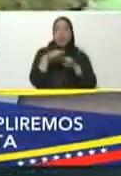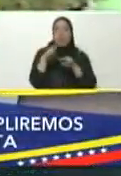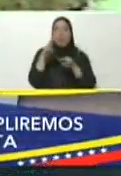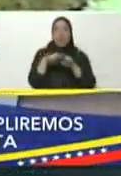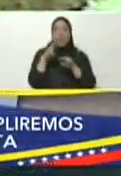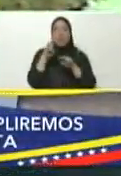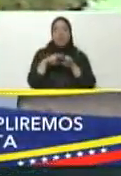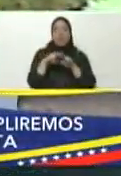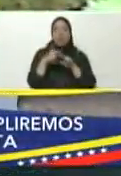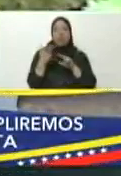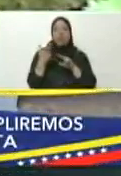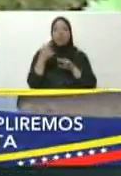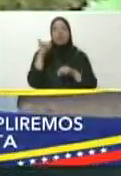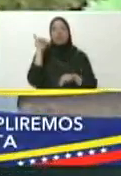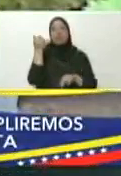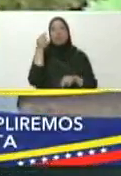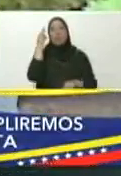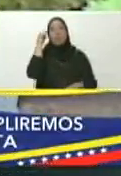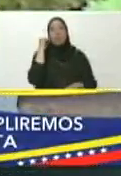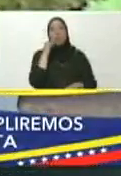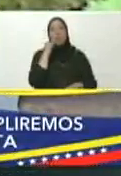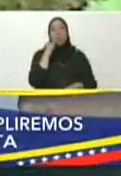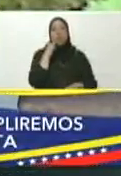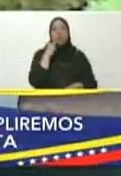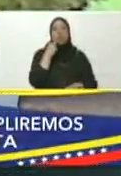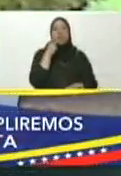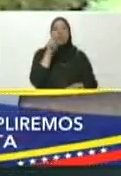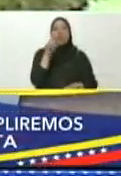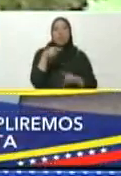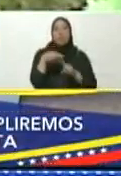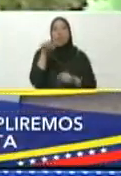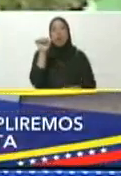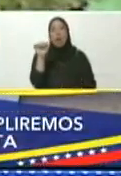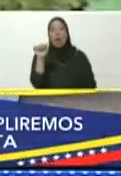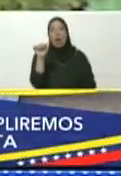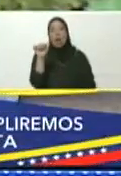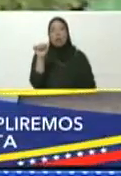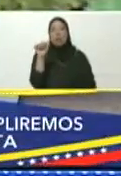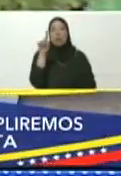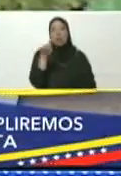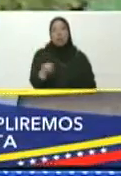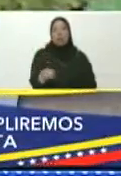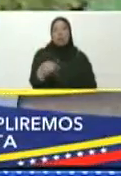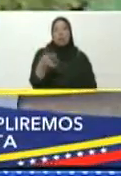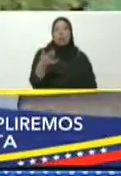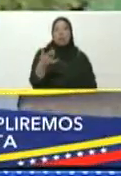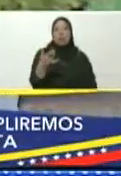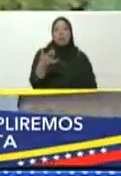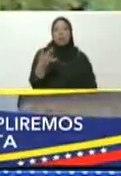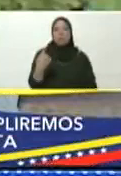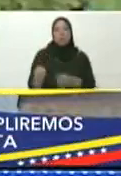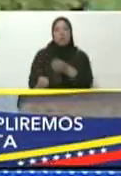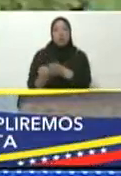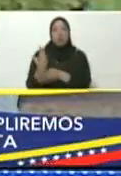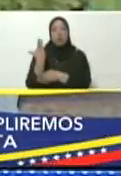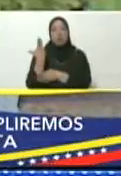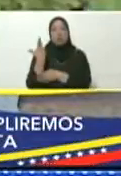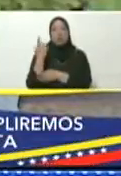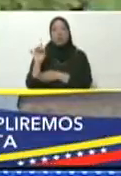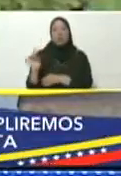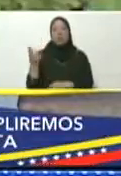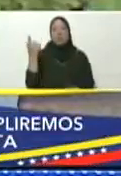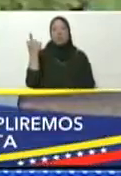Rosa. Yusneli Bolívar, Bicentenario 1A. También está Rosa Márquez, de Negro